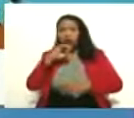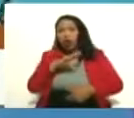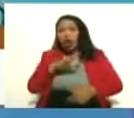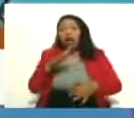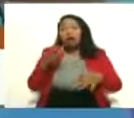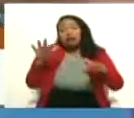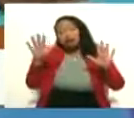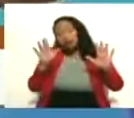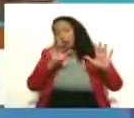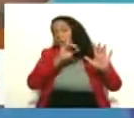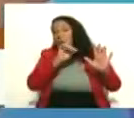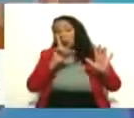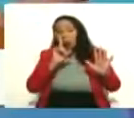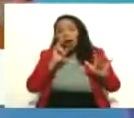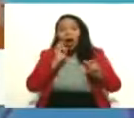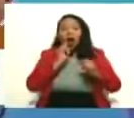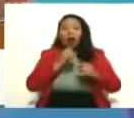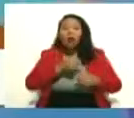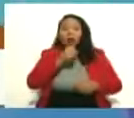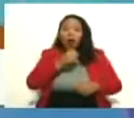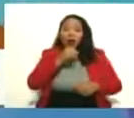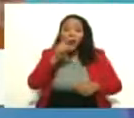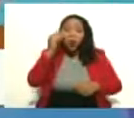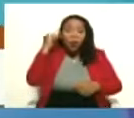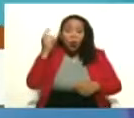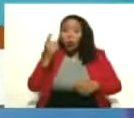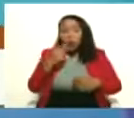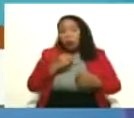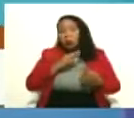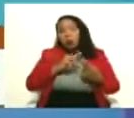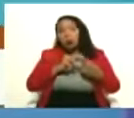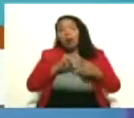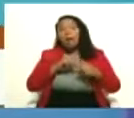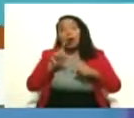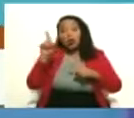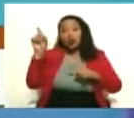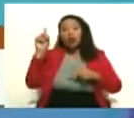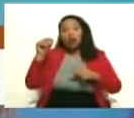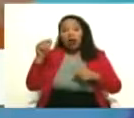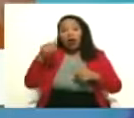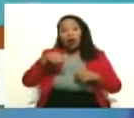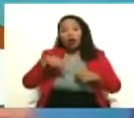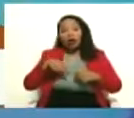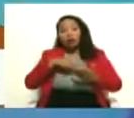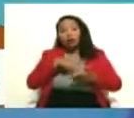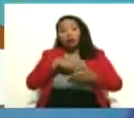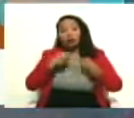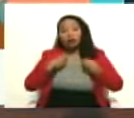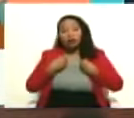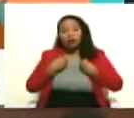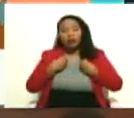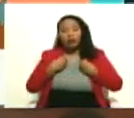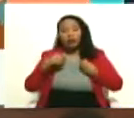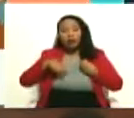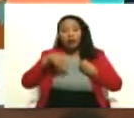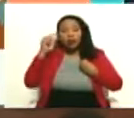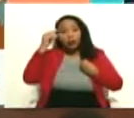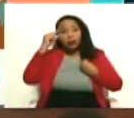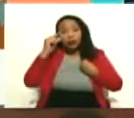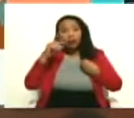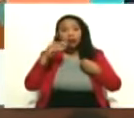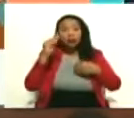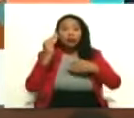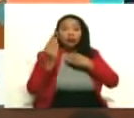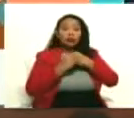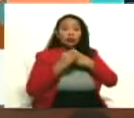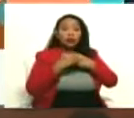abuelos, de nuestros bisabuelos, no los conocemos, pero ellos también estuvieron aquí. Esta cita con la historia nos convoca a darle